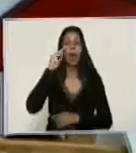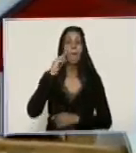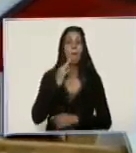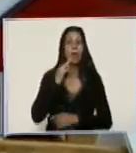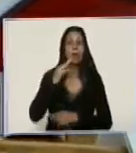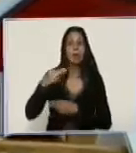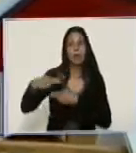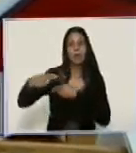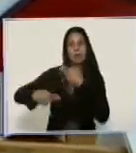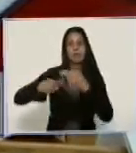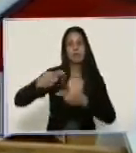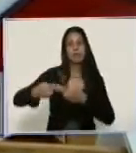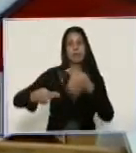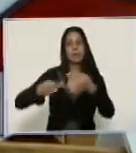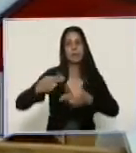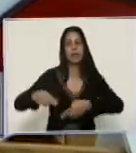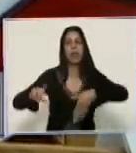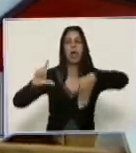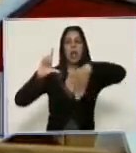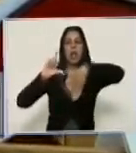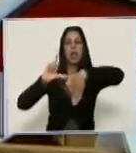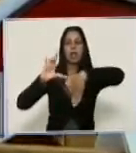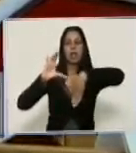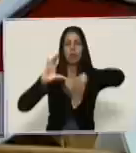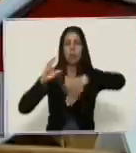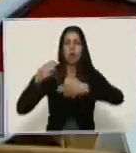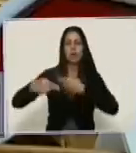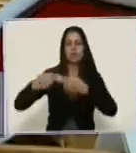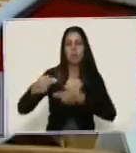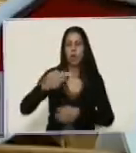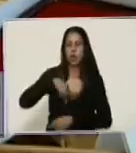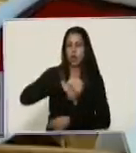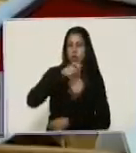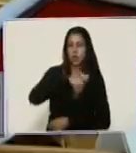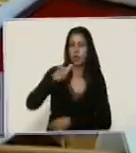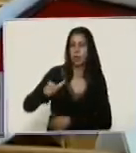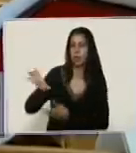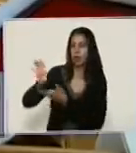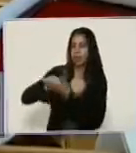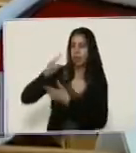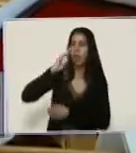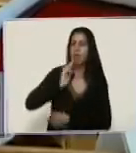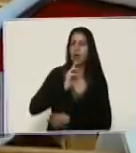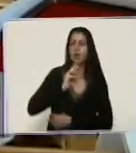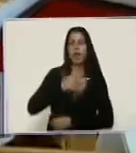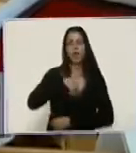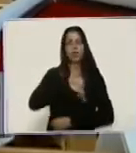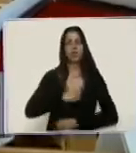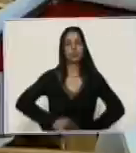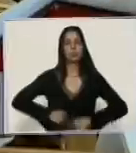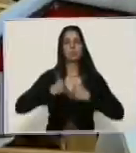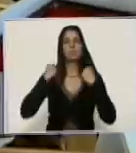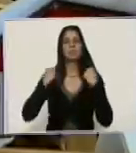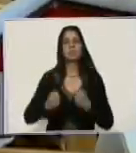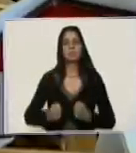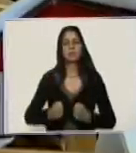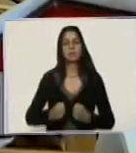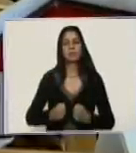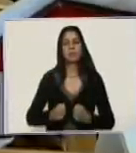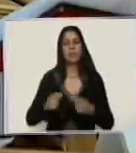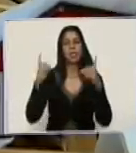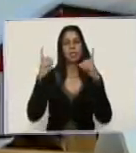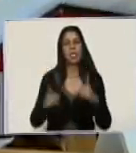del padre de la libertad suramericana, Simón Bolívar, renunciaremos a nuestra firme y destinada determinación